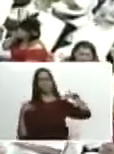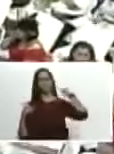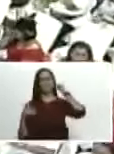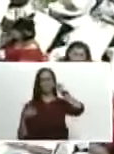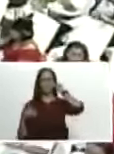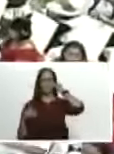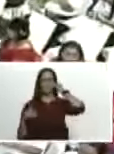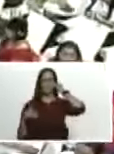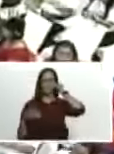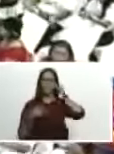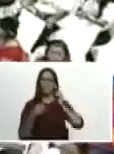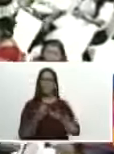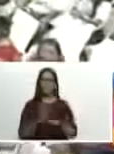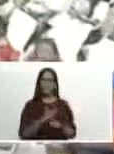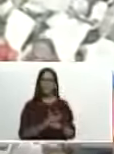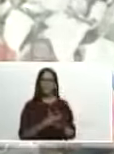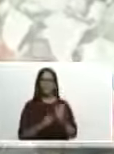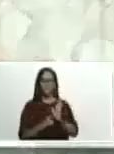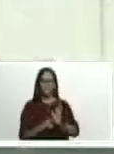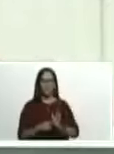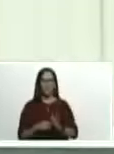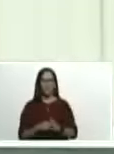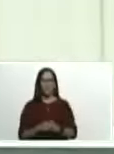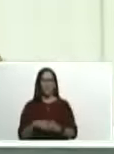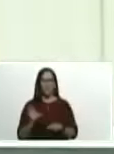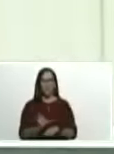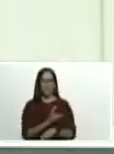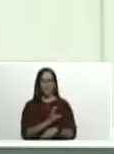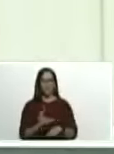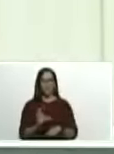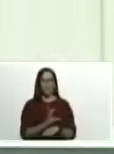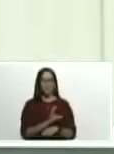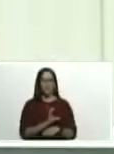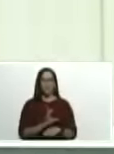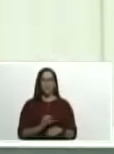Fíjense, antes de ponerle la gaita